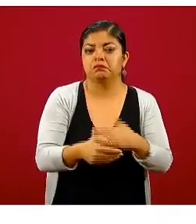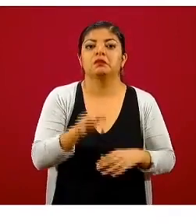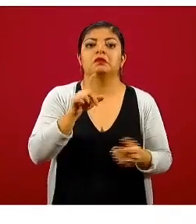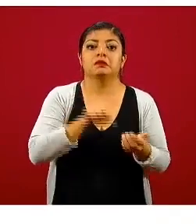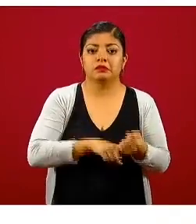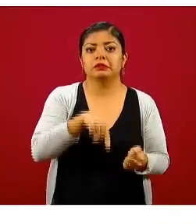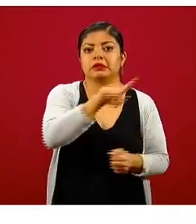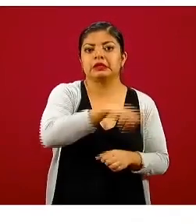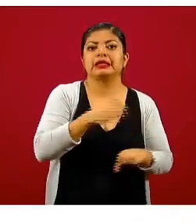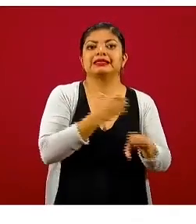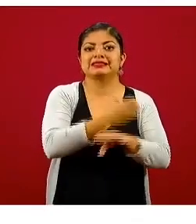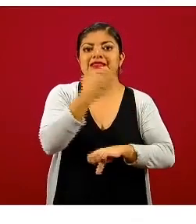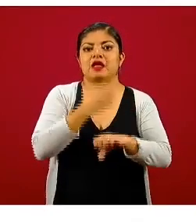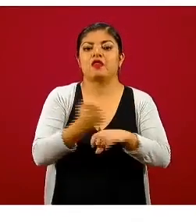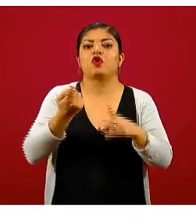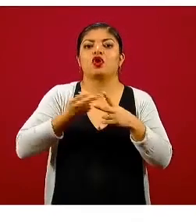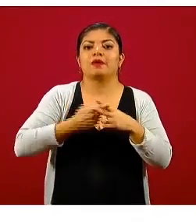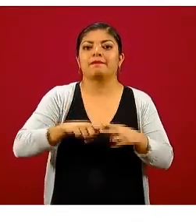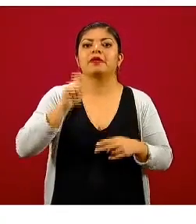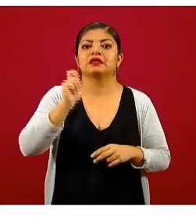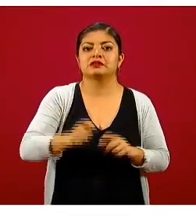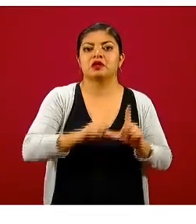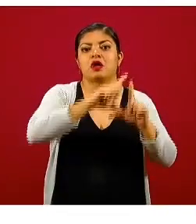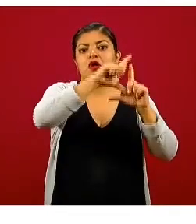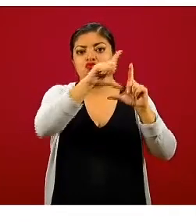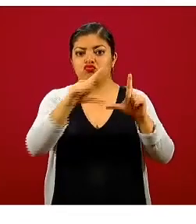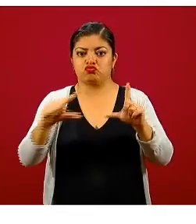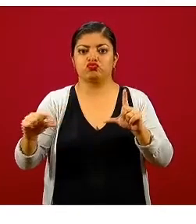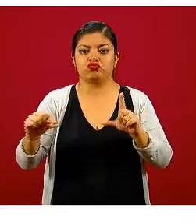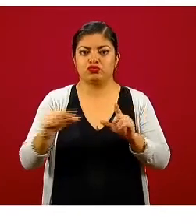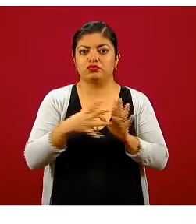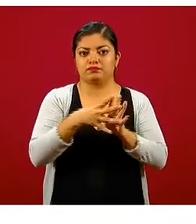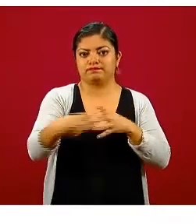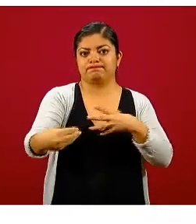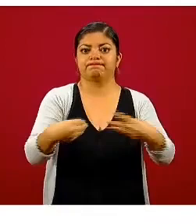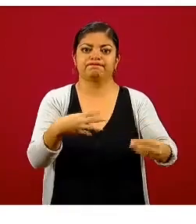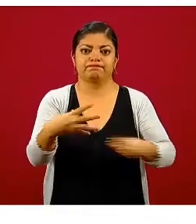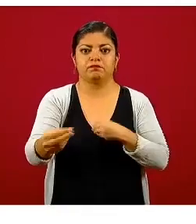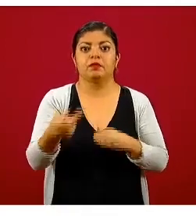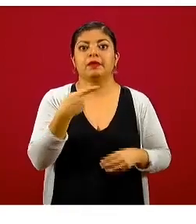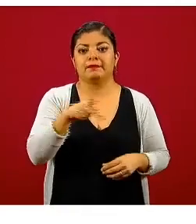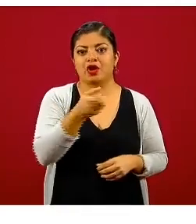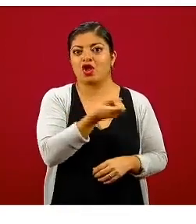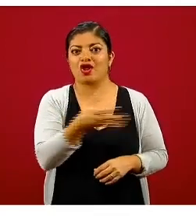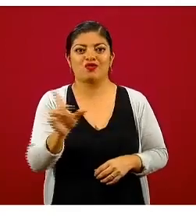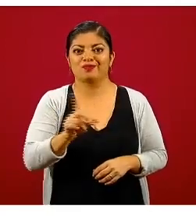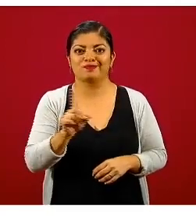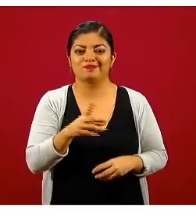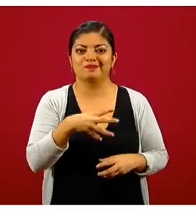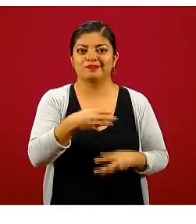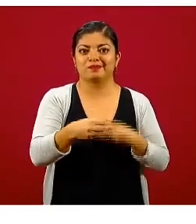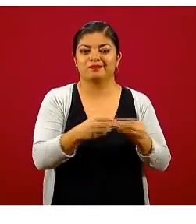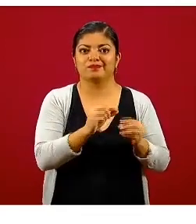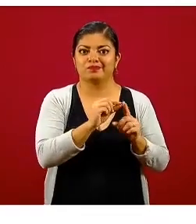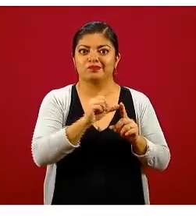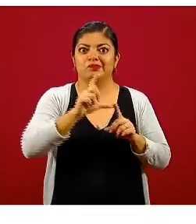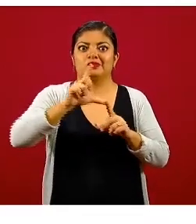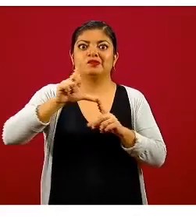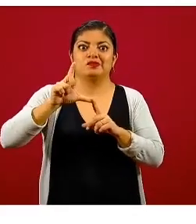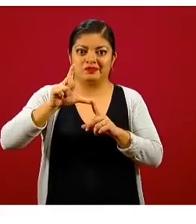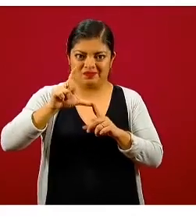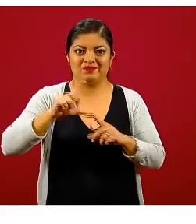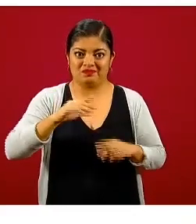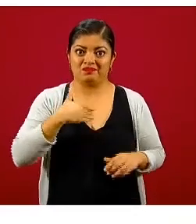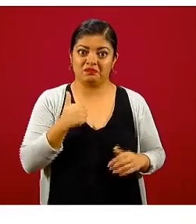estados empiecen a iniciar su descenso en la transmisión, pero otros inicien de manera más activa o empiecen